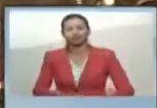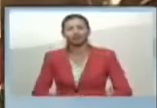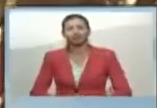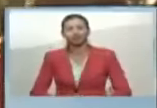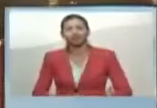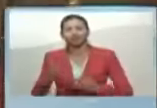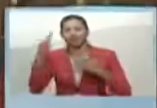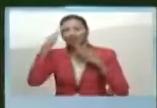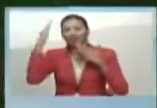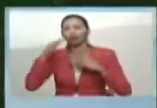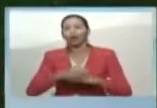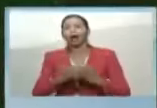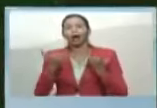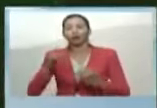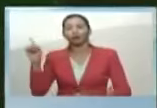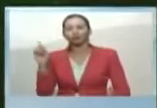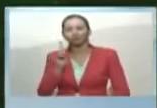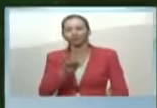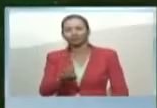Vamos a darle la palabra